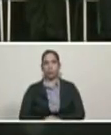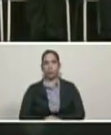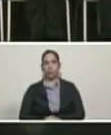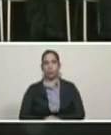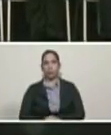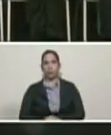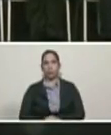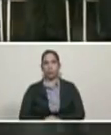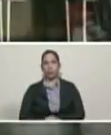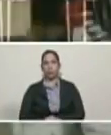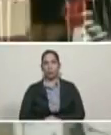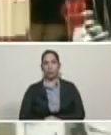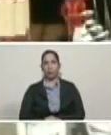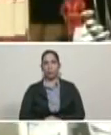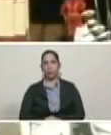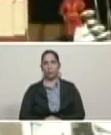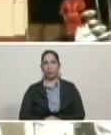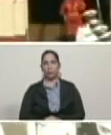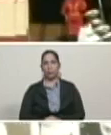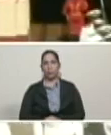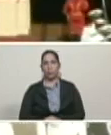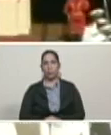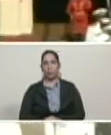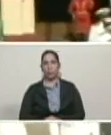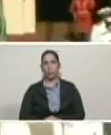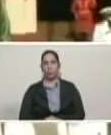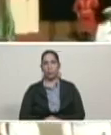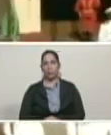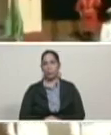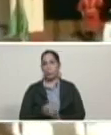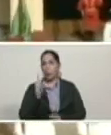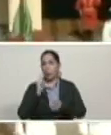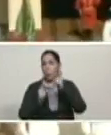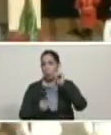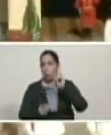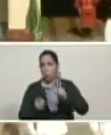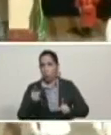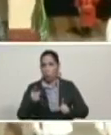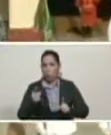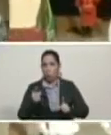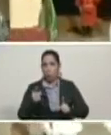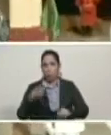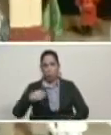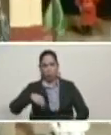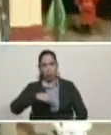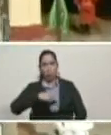Hemos tenido un gran líder y aún así lo consideramos.